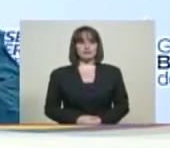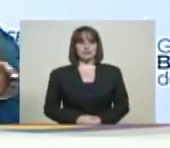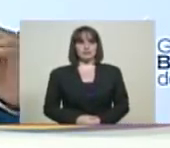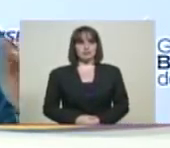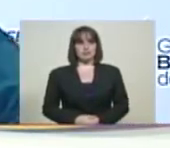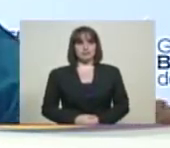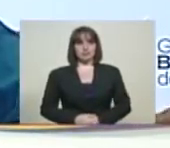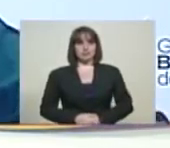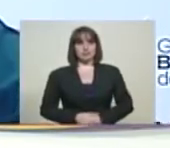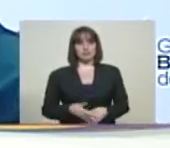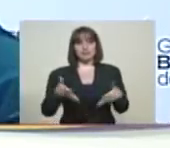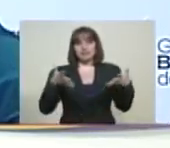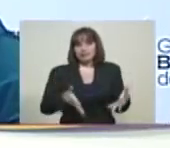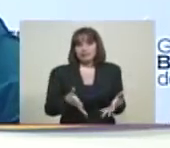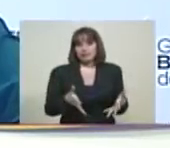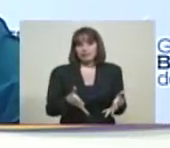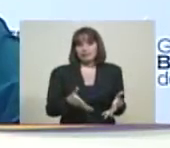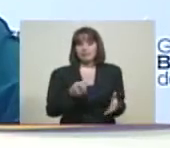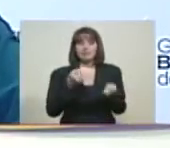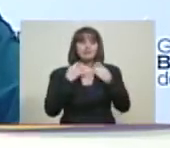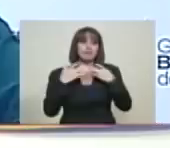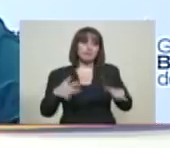linda o de la brocha